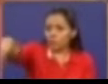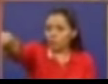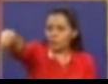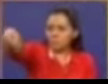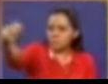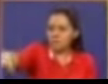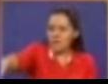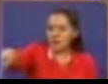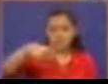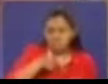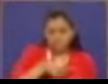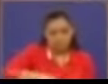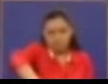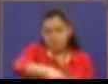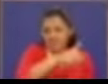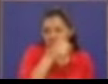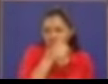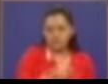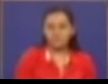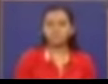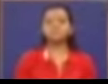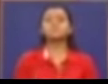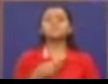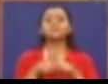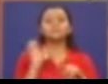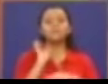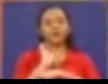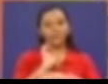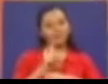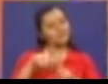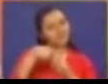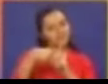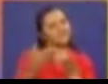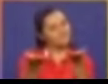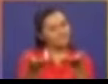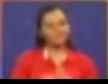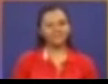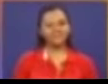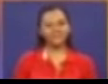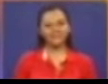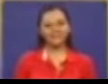país. Veamos el segmento Ecuador en positivo. Adelante.